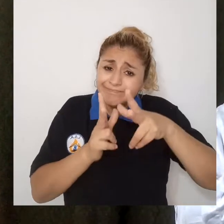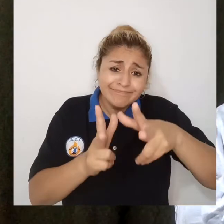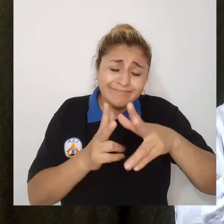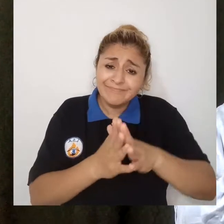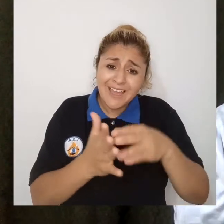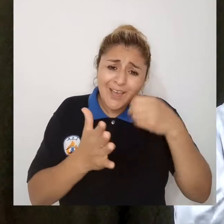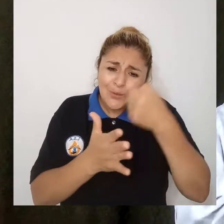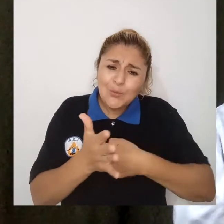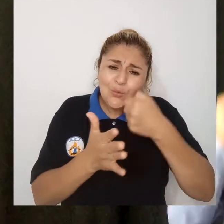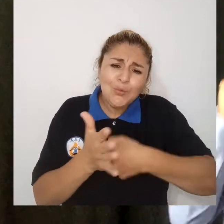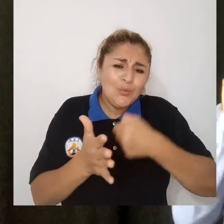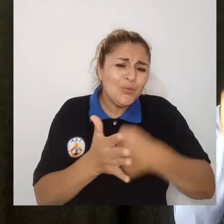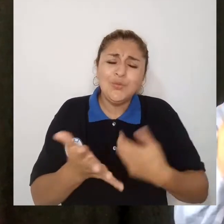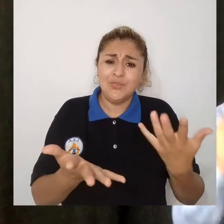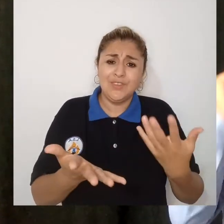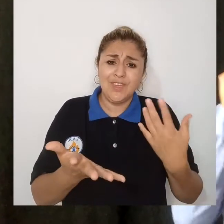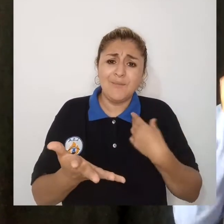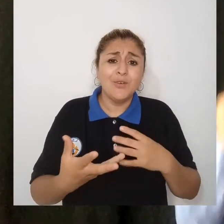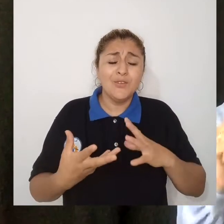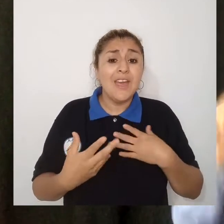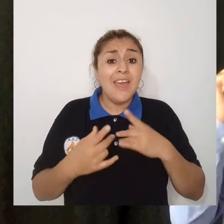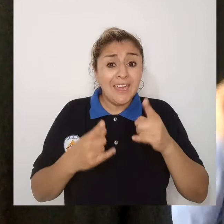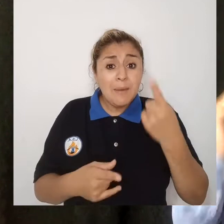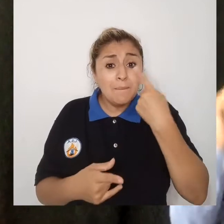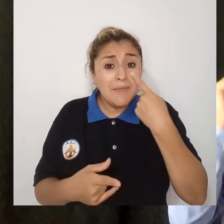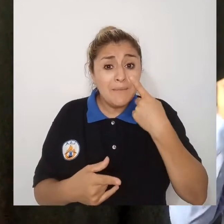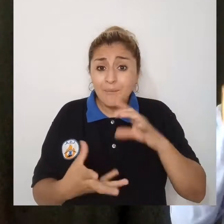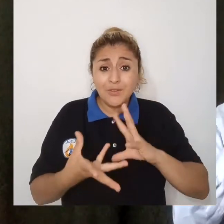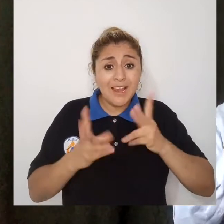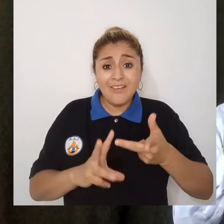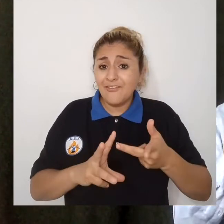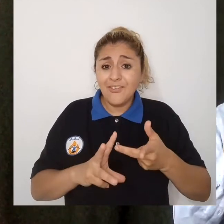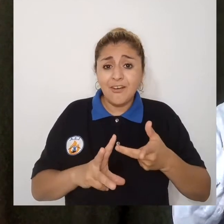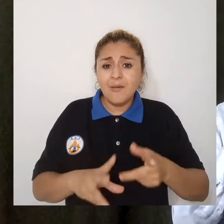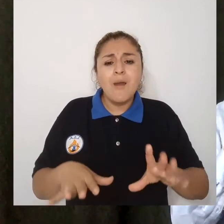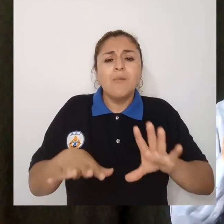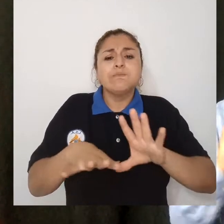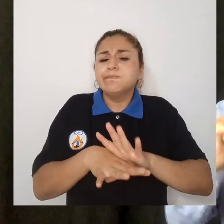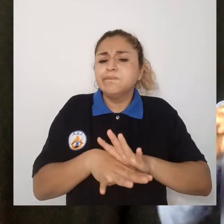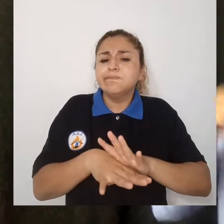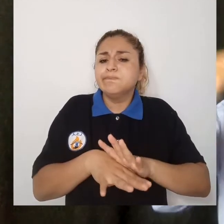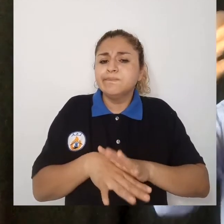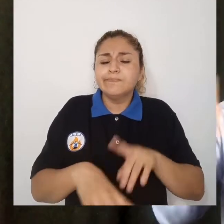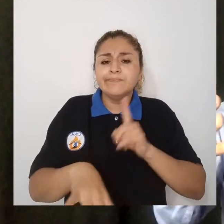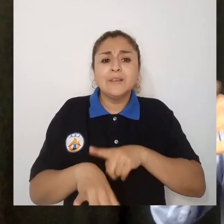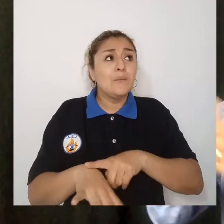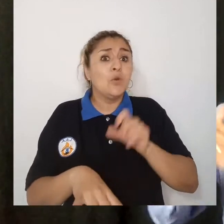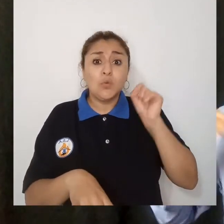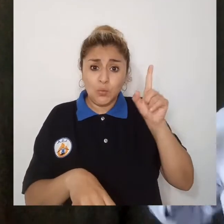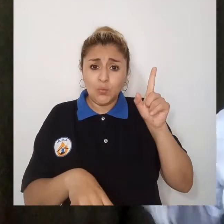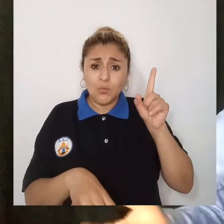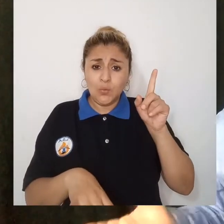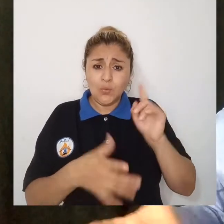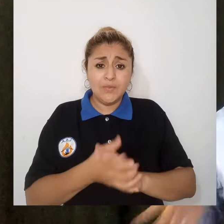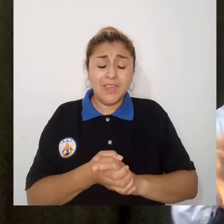aprovechemos hoy la plenitud de la iglesia de acuerdo a los tiempos no a cómo será mañana no